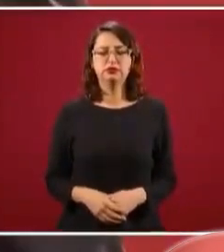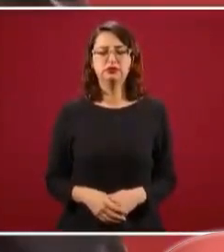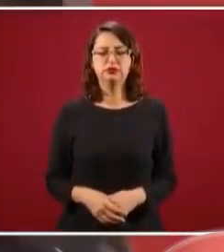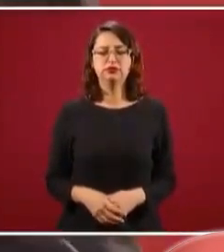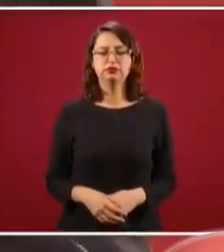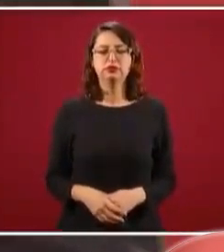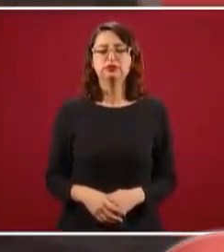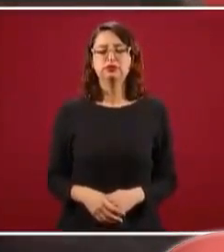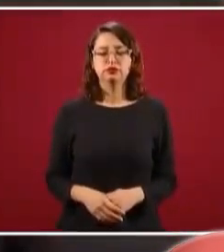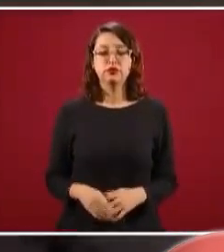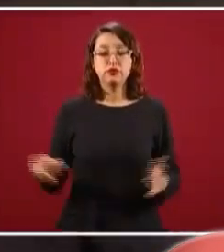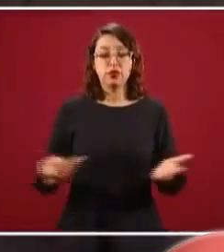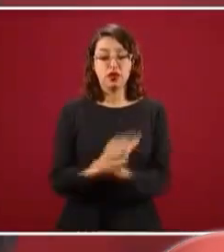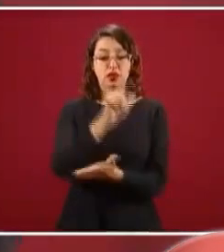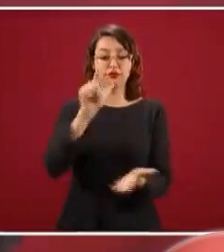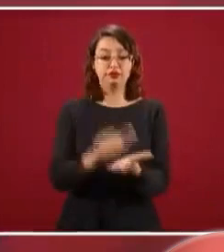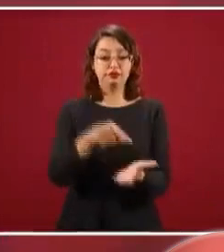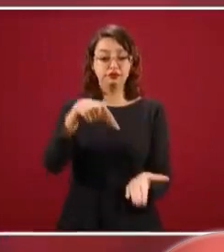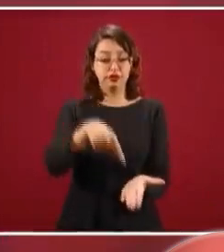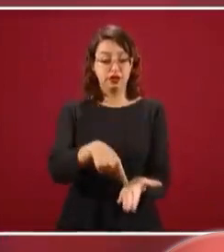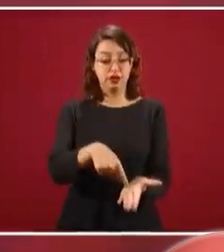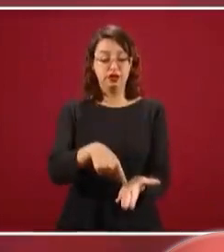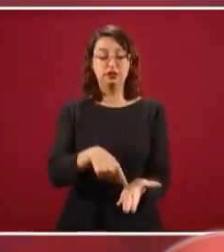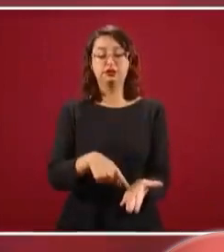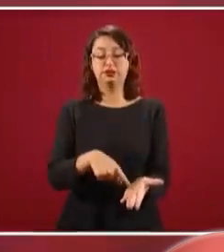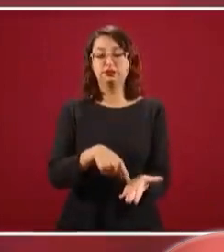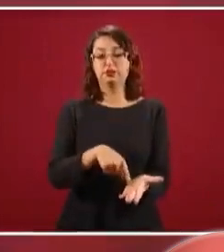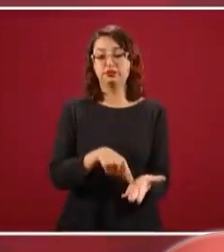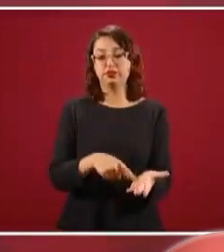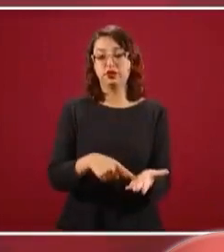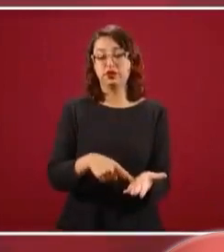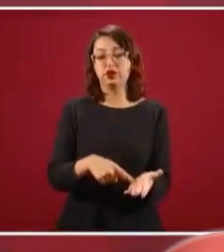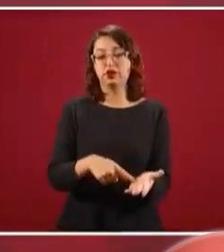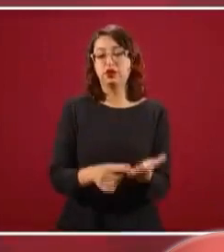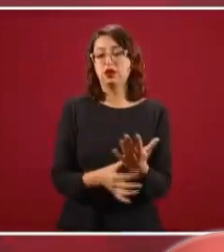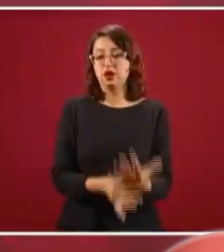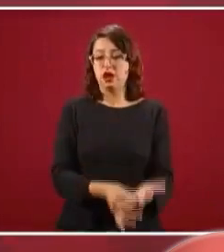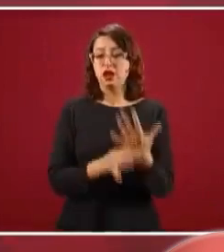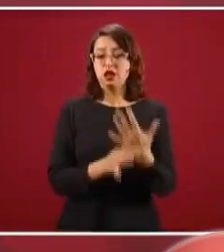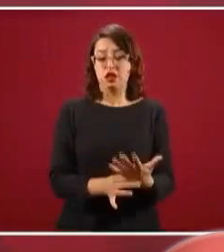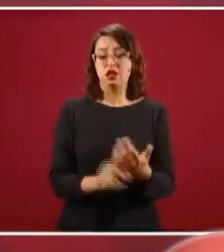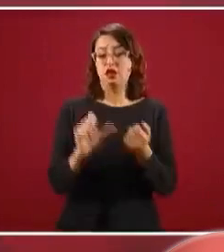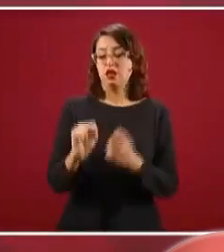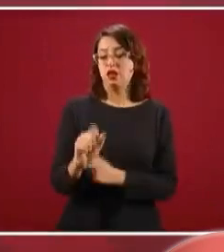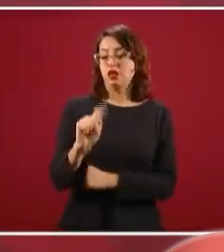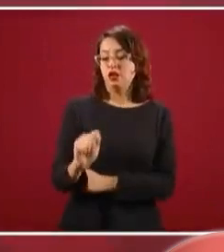De acuerdo a la ley, la Secretaría del Trabajo tiene la facultad